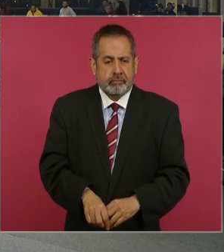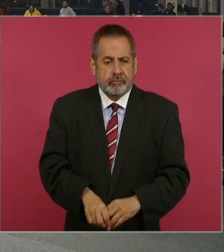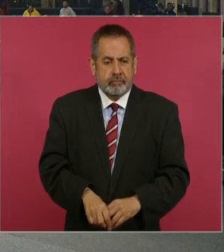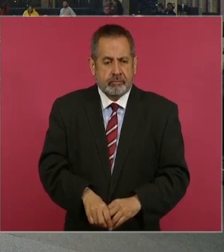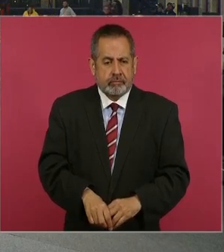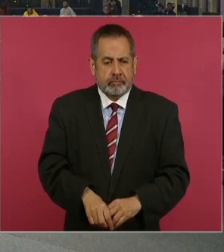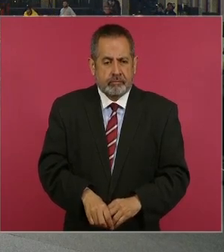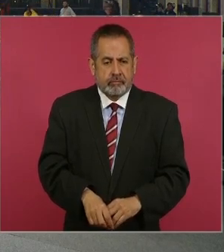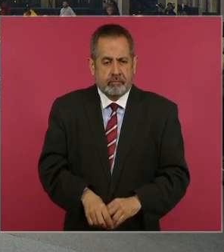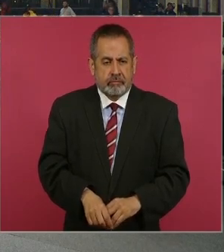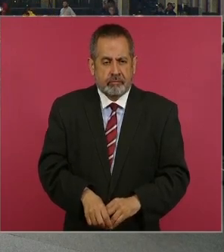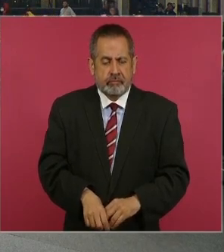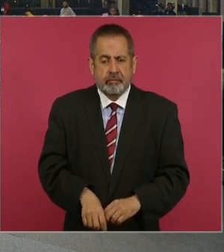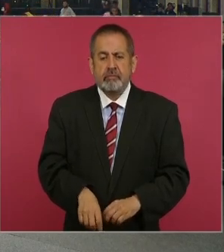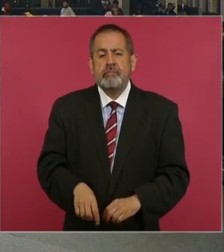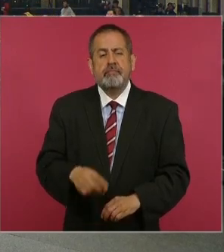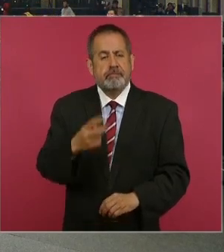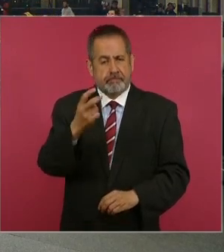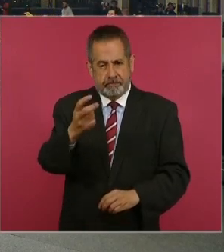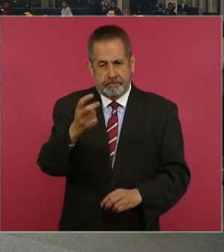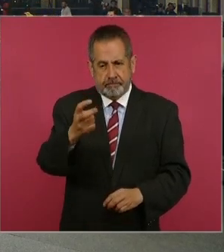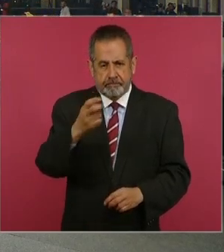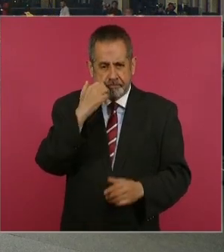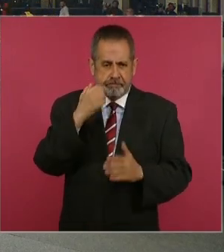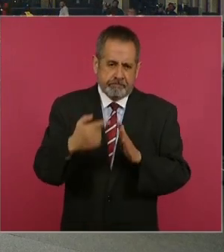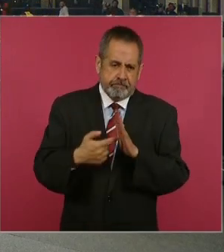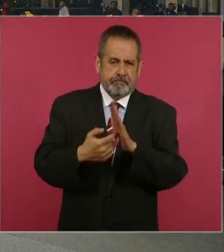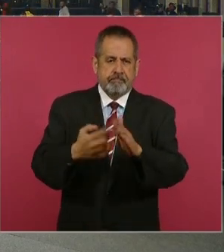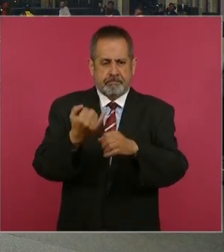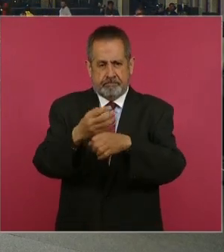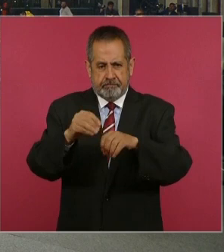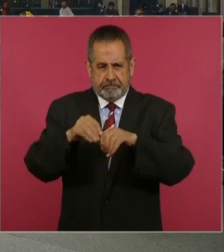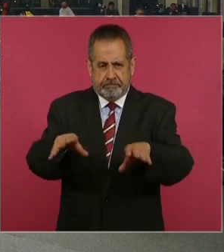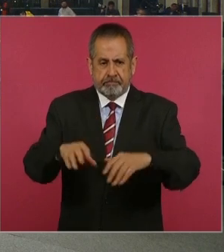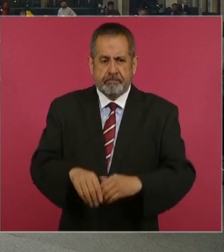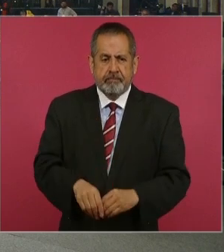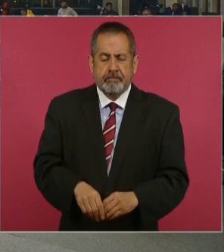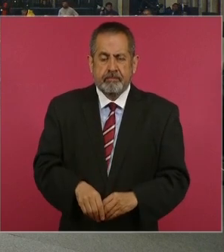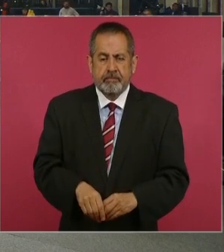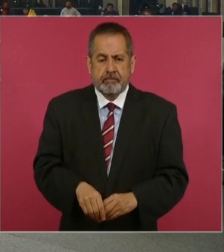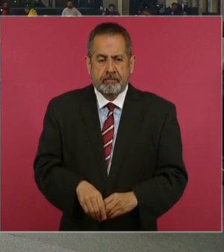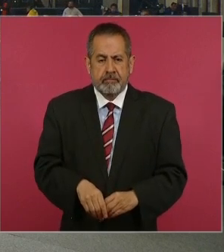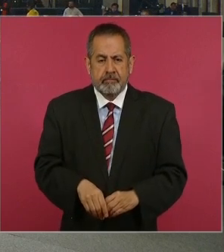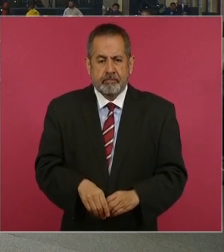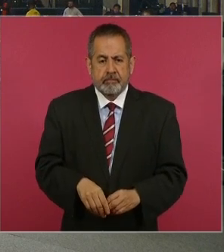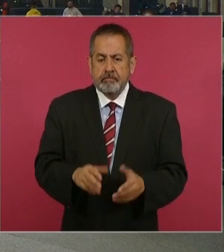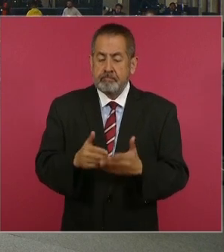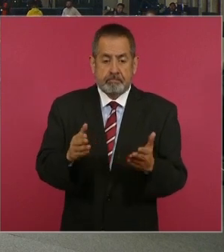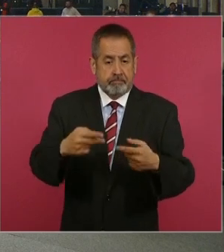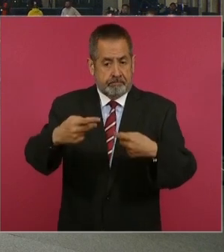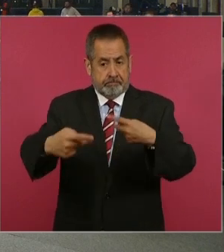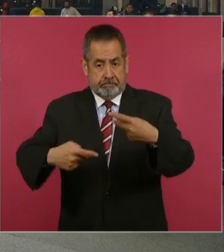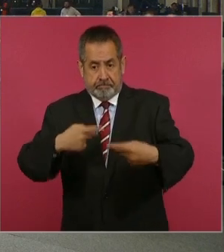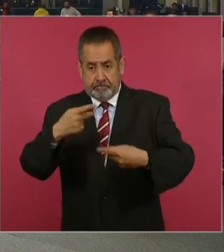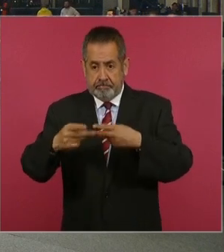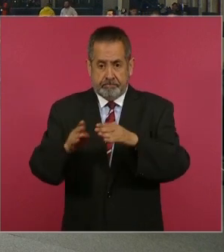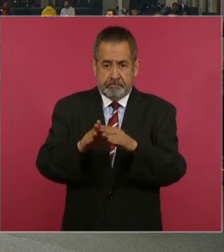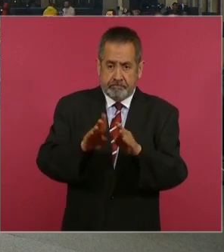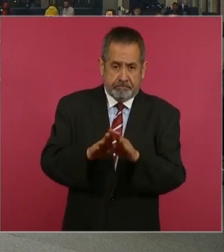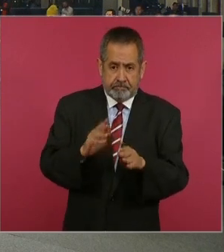Acapulco Bueno pues eso es lo que queríamos informar y abrimos para